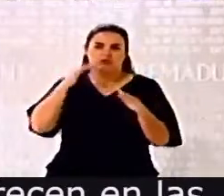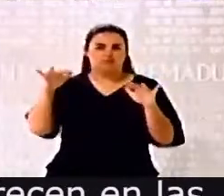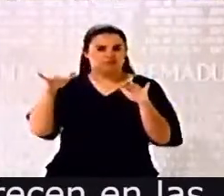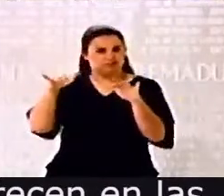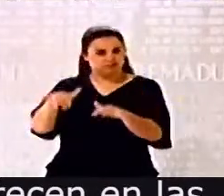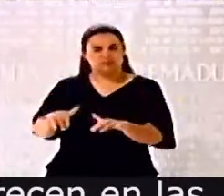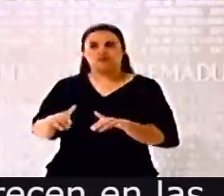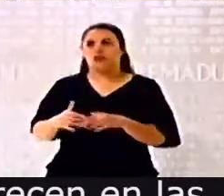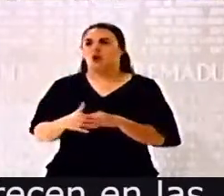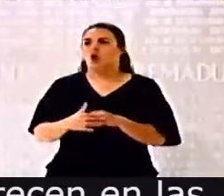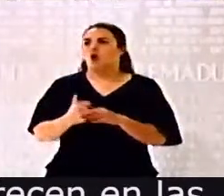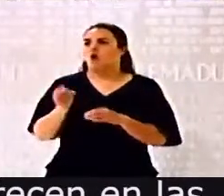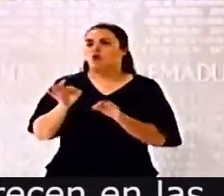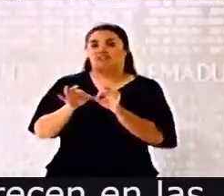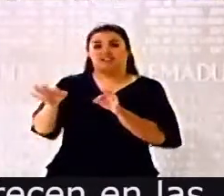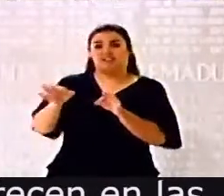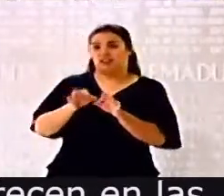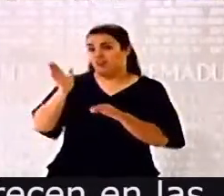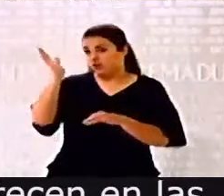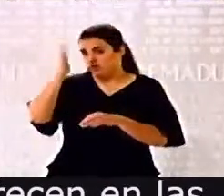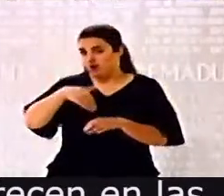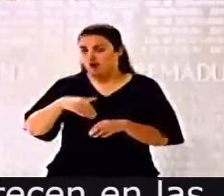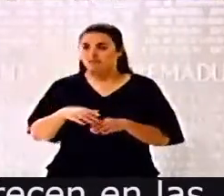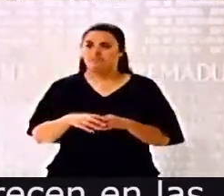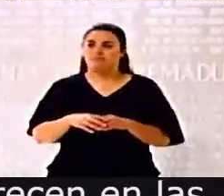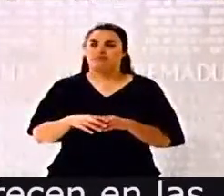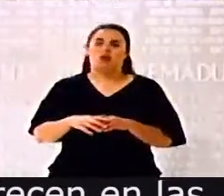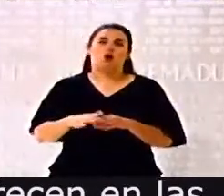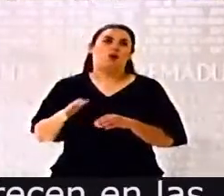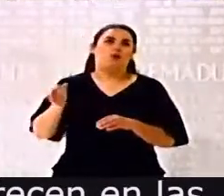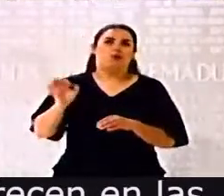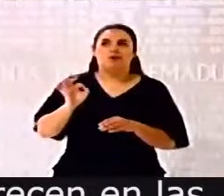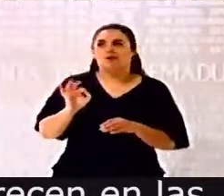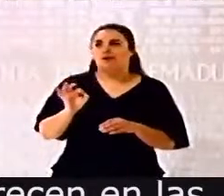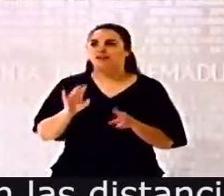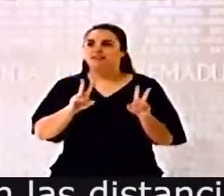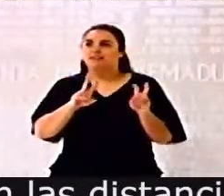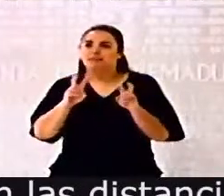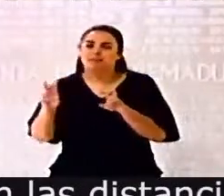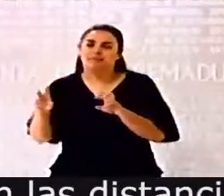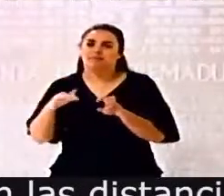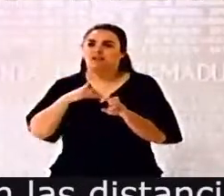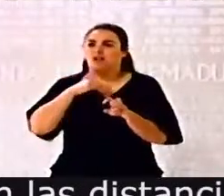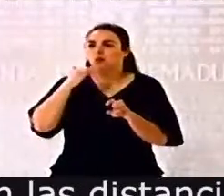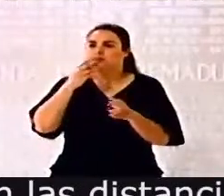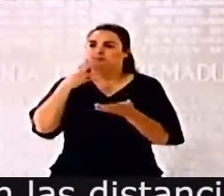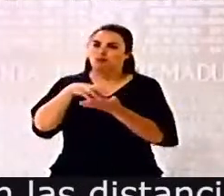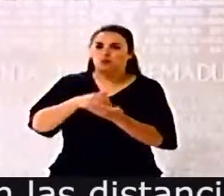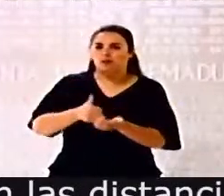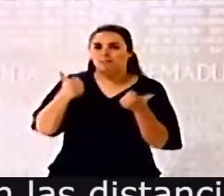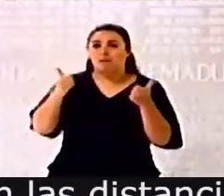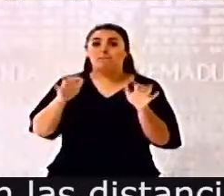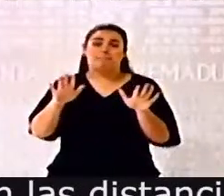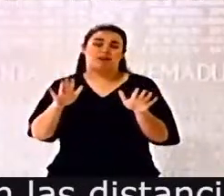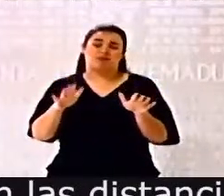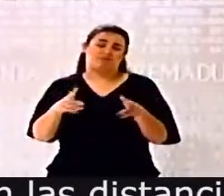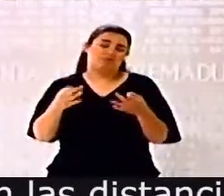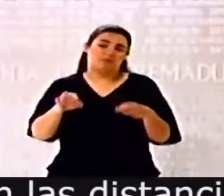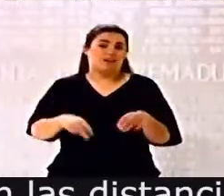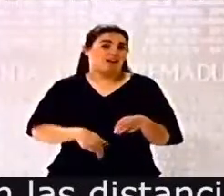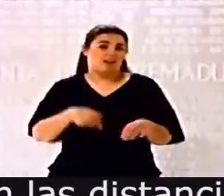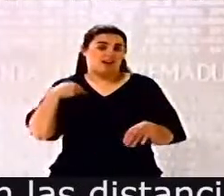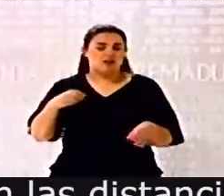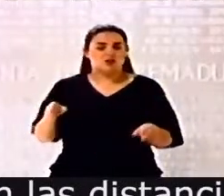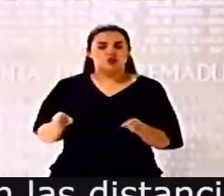aglomeraciones, donde no se mantienen las distancias de seguridad, donde hay algunas cuestiones que pueden ser más cuestionables, pero en líneas generales la